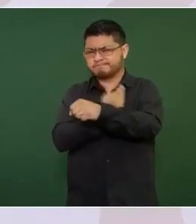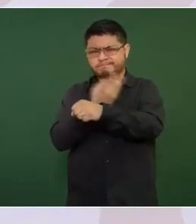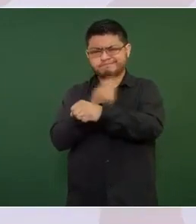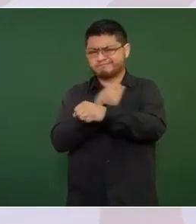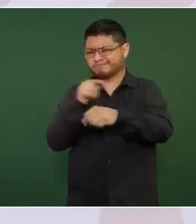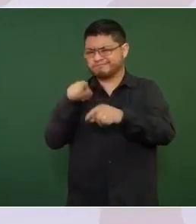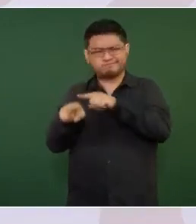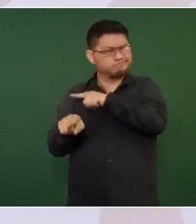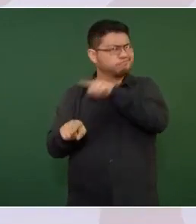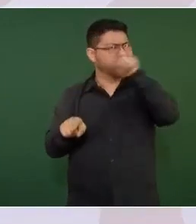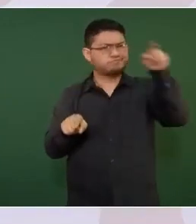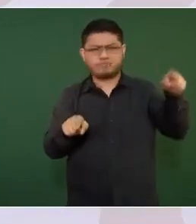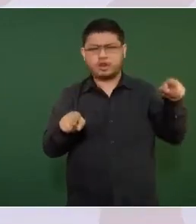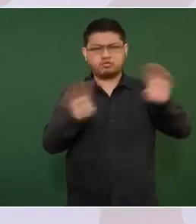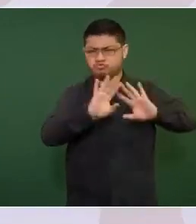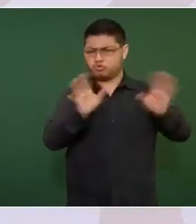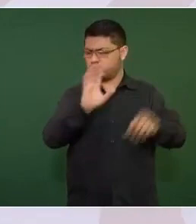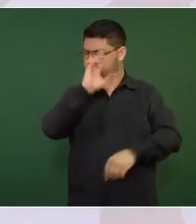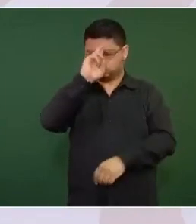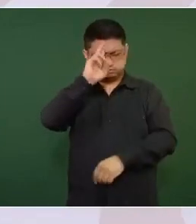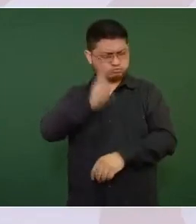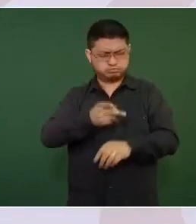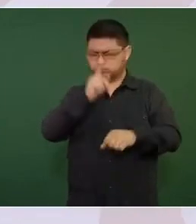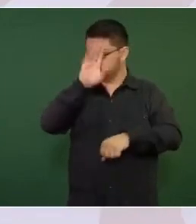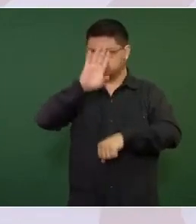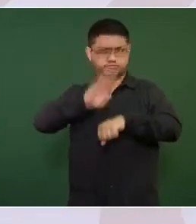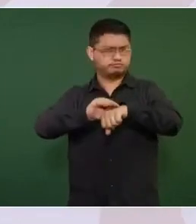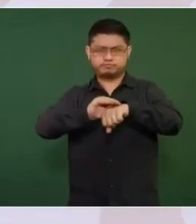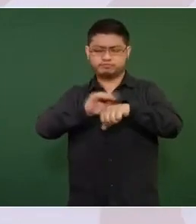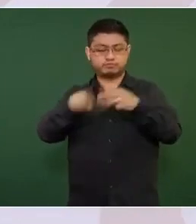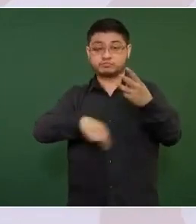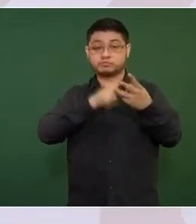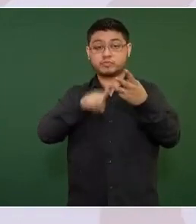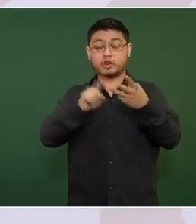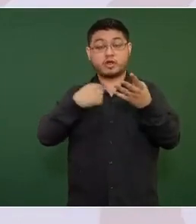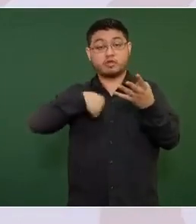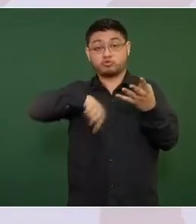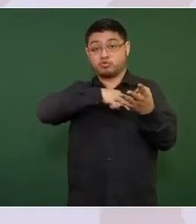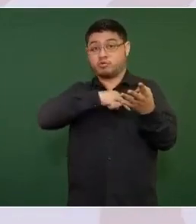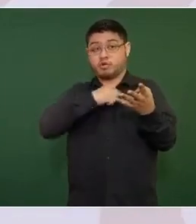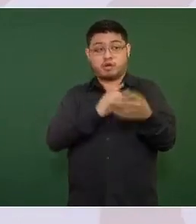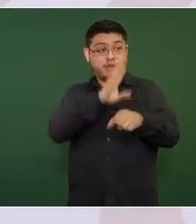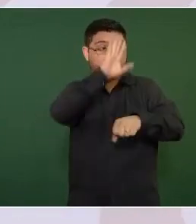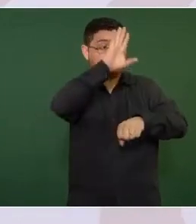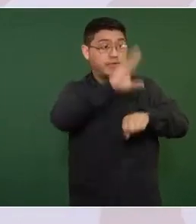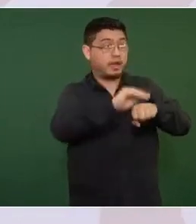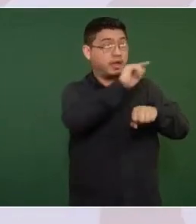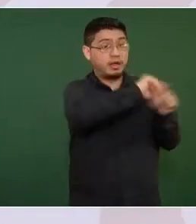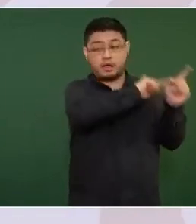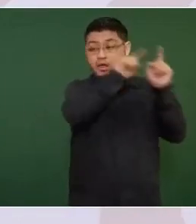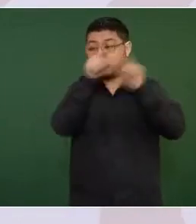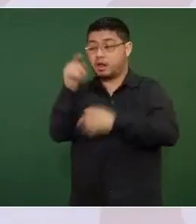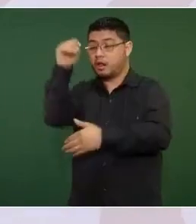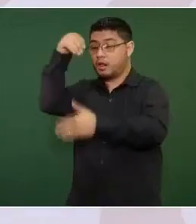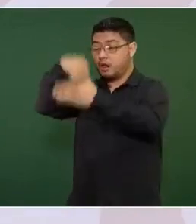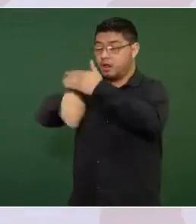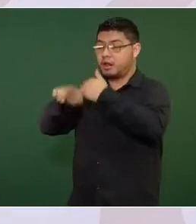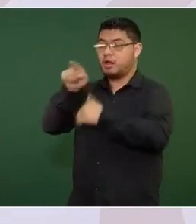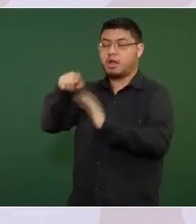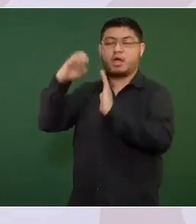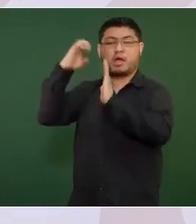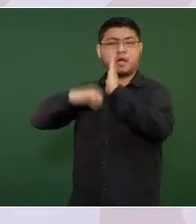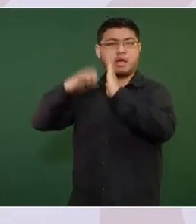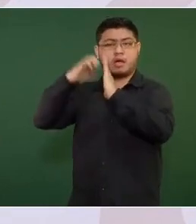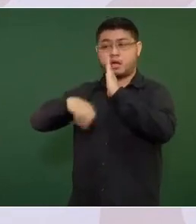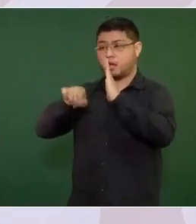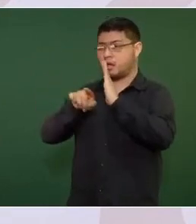el fracking. No hemos otorgado ninguna concesión para explotar minas a cielo